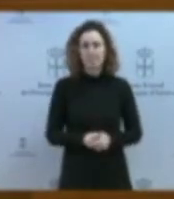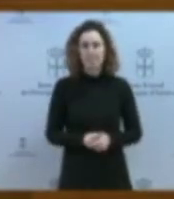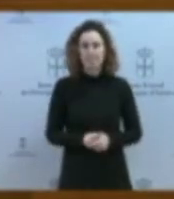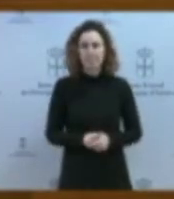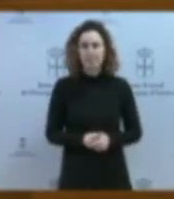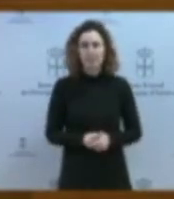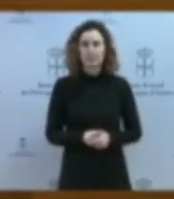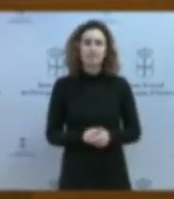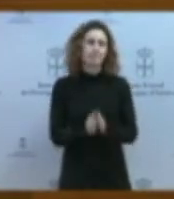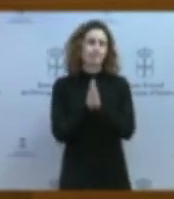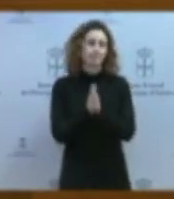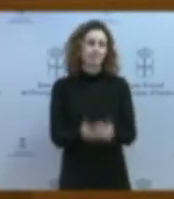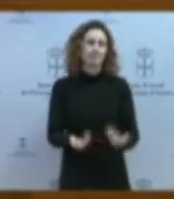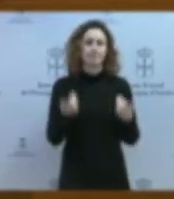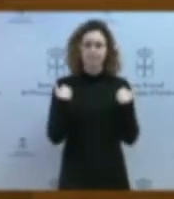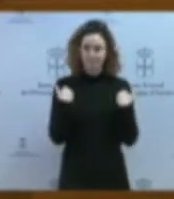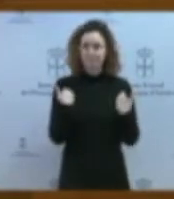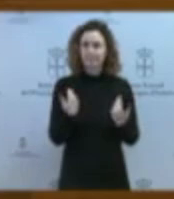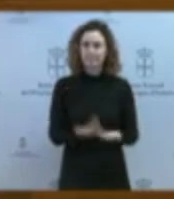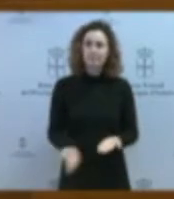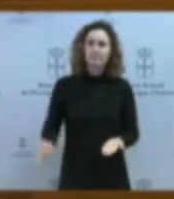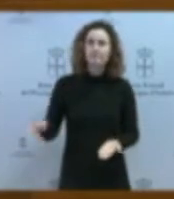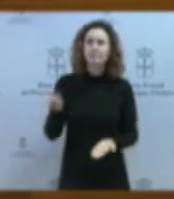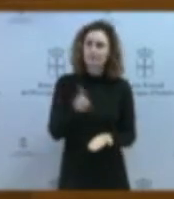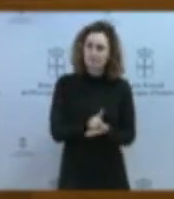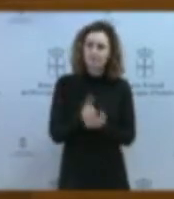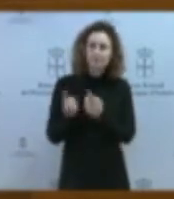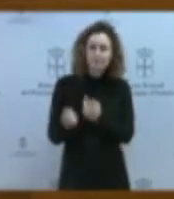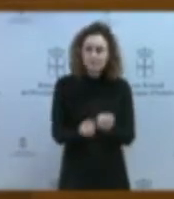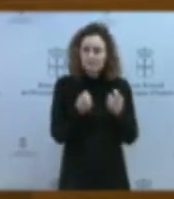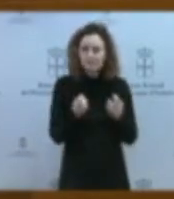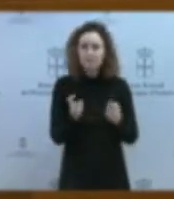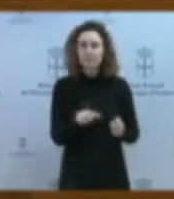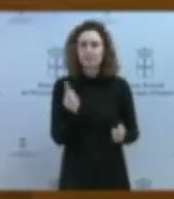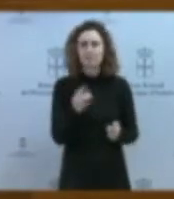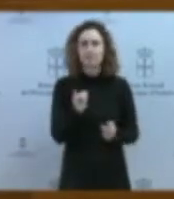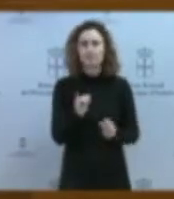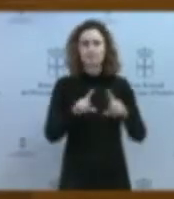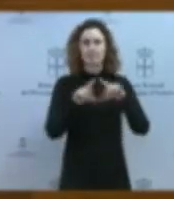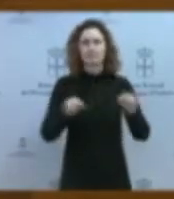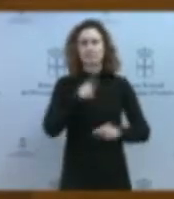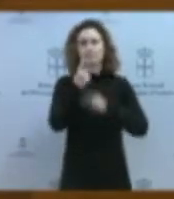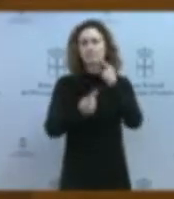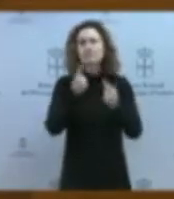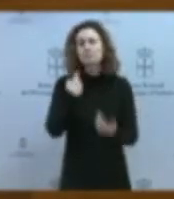a apelar a esa necesidad que tenemos constantemente de hablar de Asturias y demostrar que, efectivamente, Asturias es lo primero para este Parlamento asturiano. Nada más. Gracias.